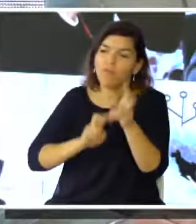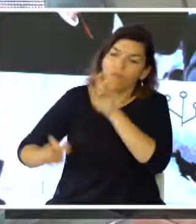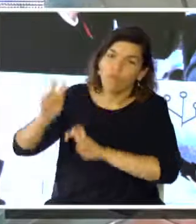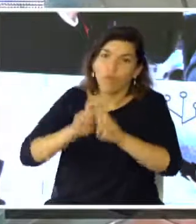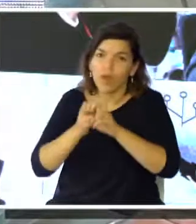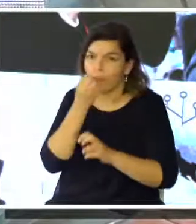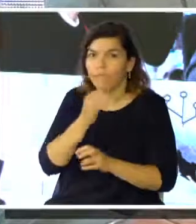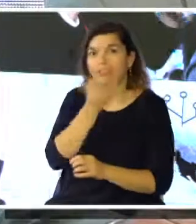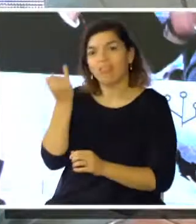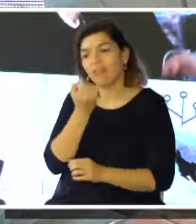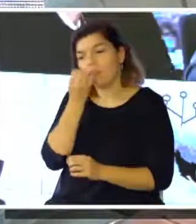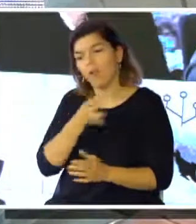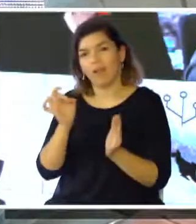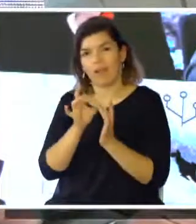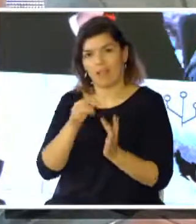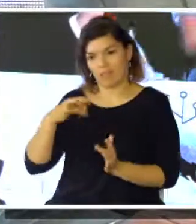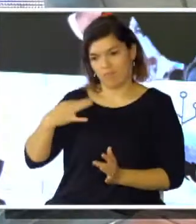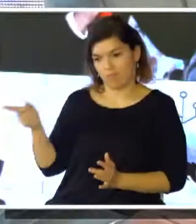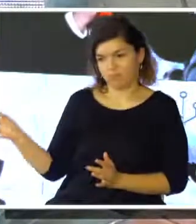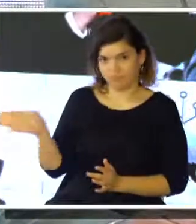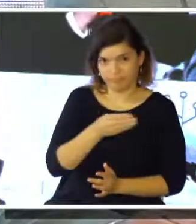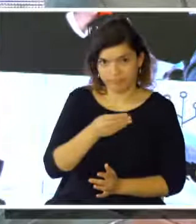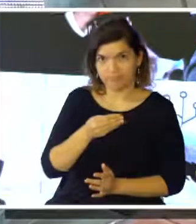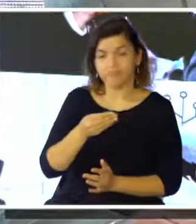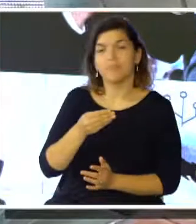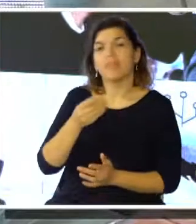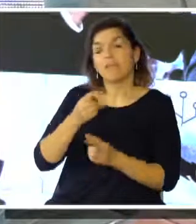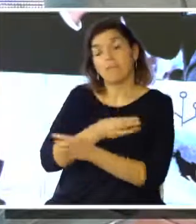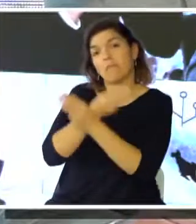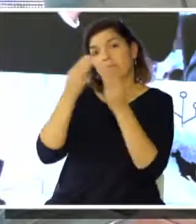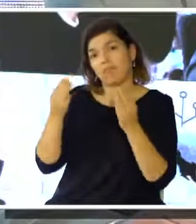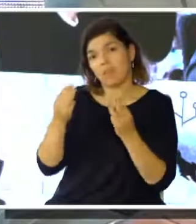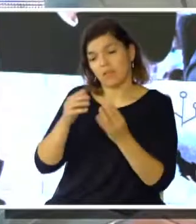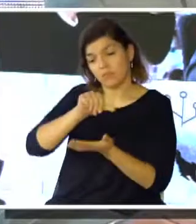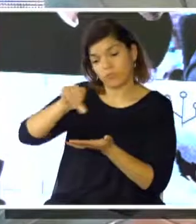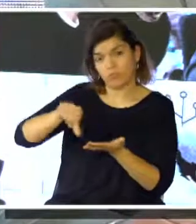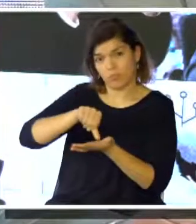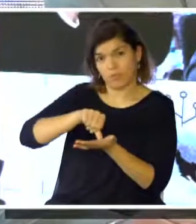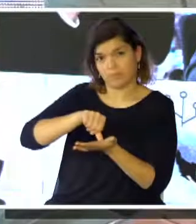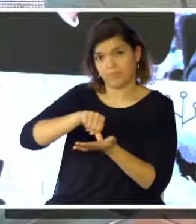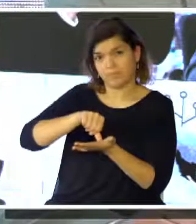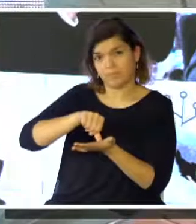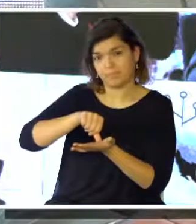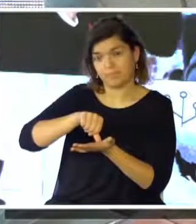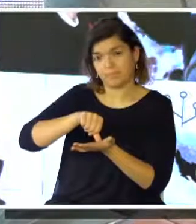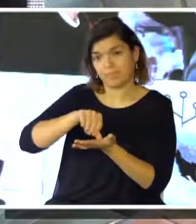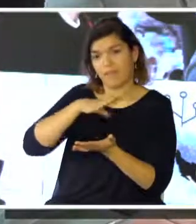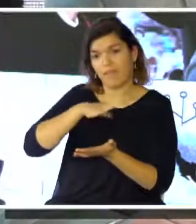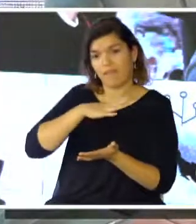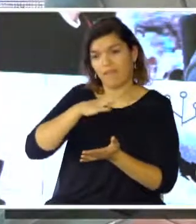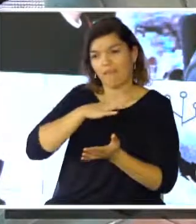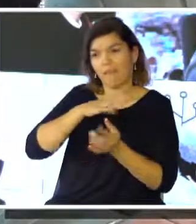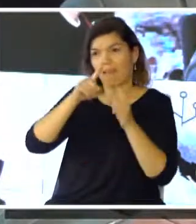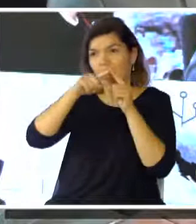cada día hacerle la vida mejor y en general en una ciudad que tiene cables